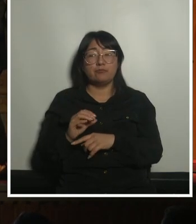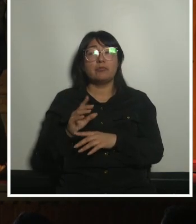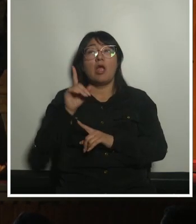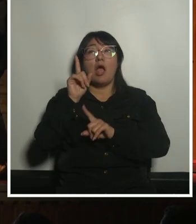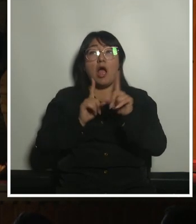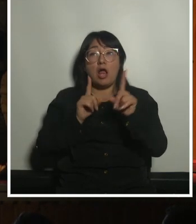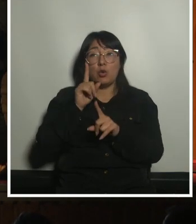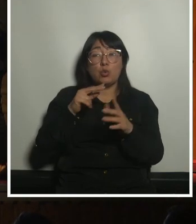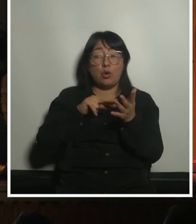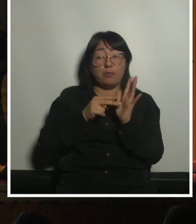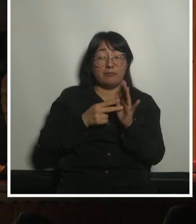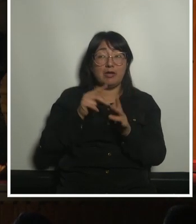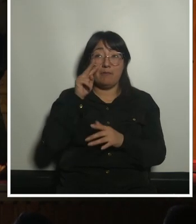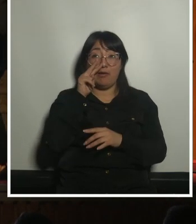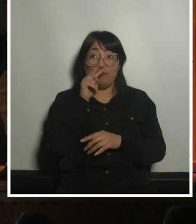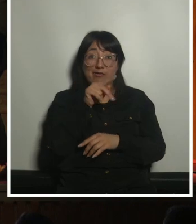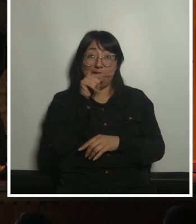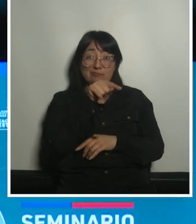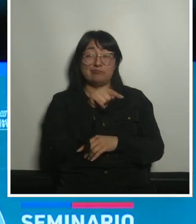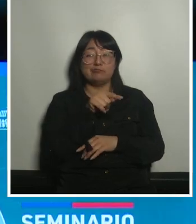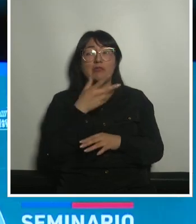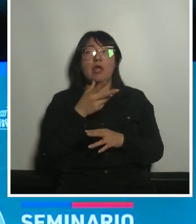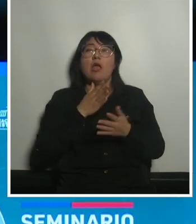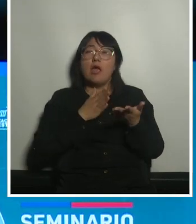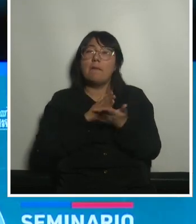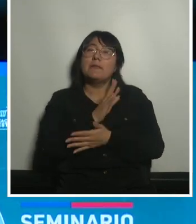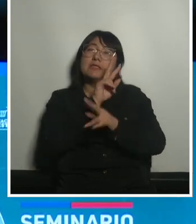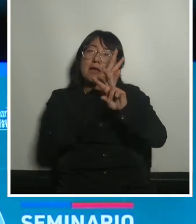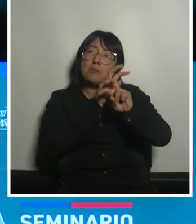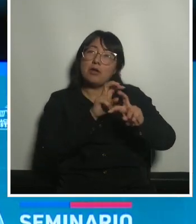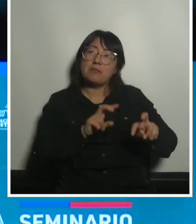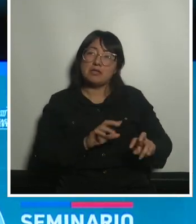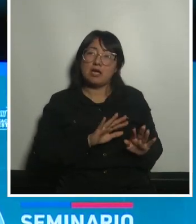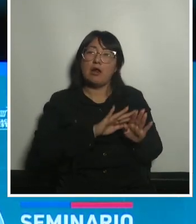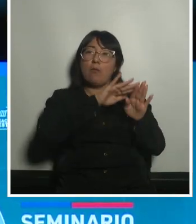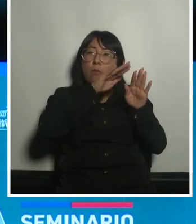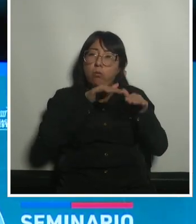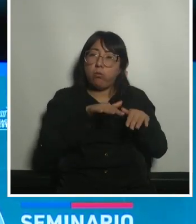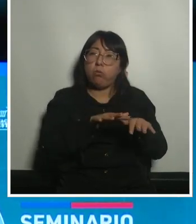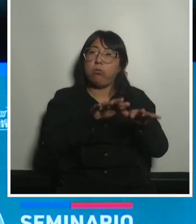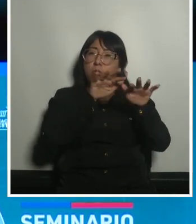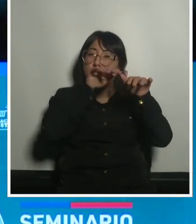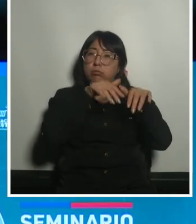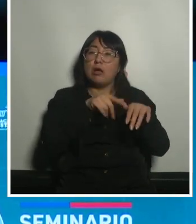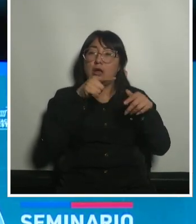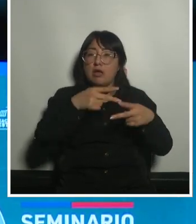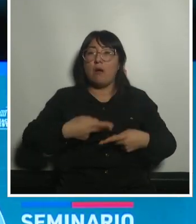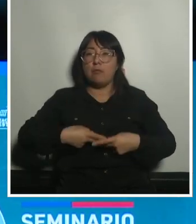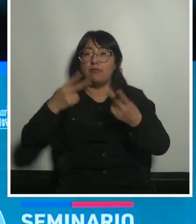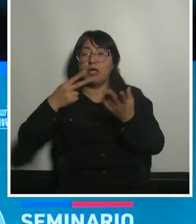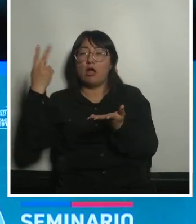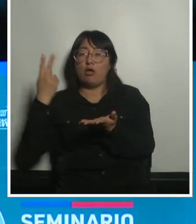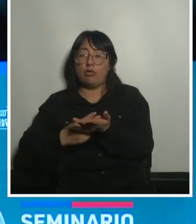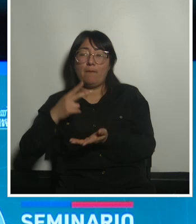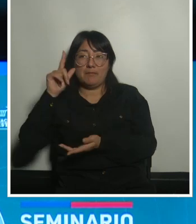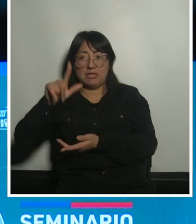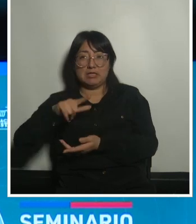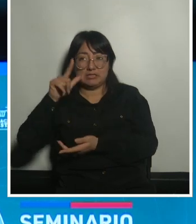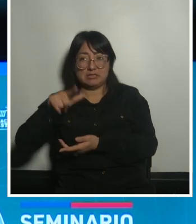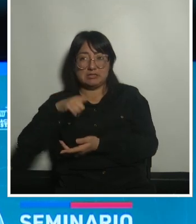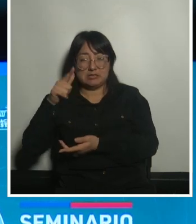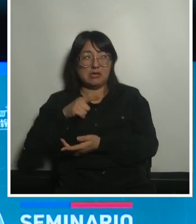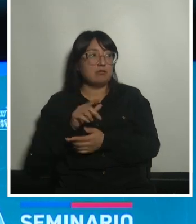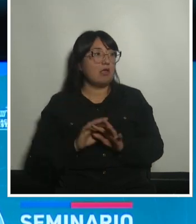viendo, empezamos a investigar entonces las marejadas. Esto es algo que ya está publicado desde 2017. Las marejadas